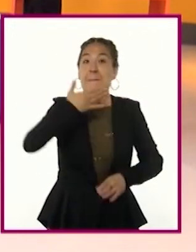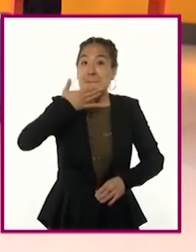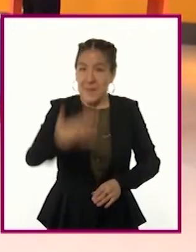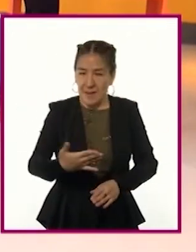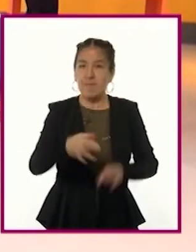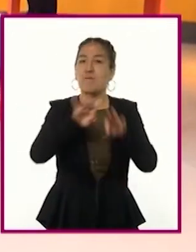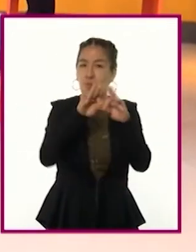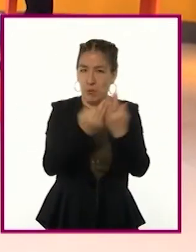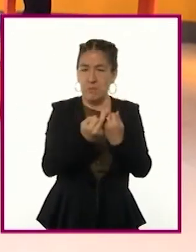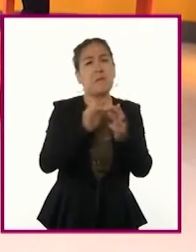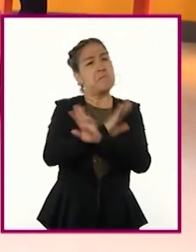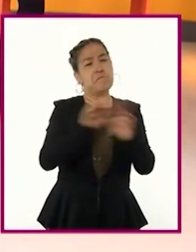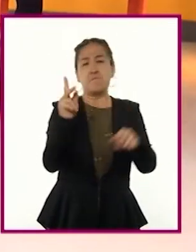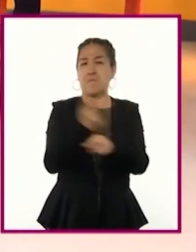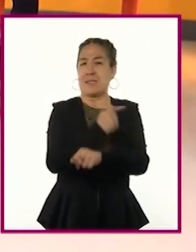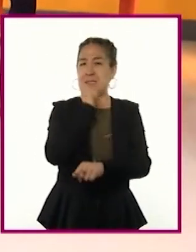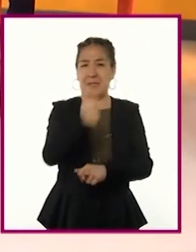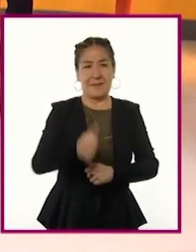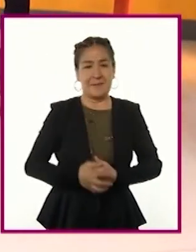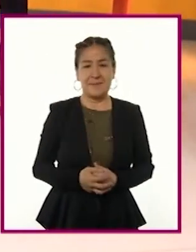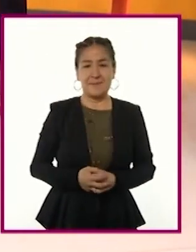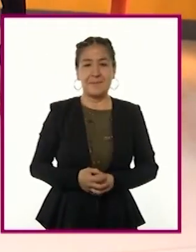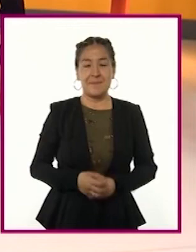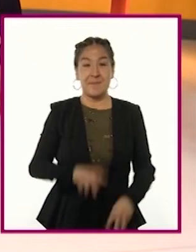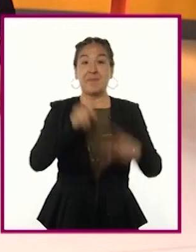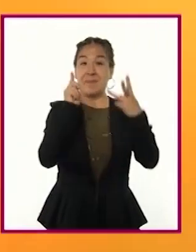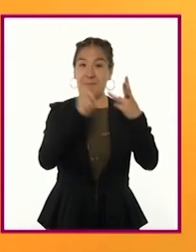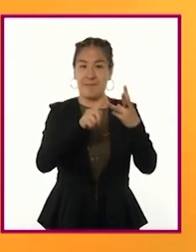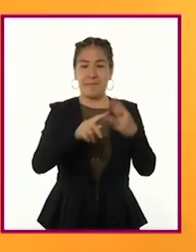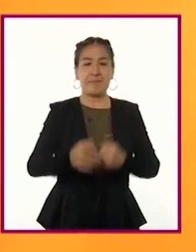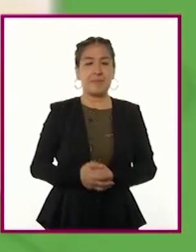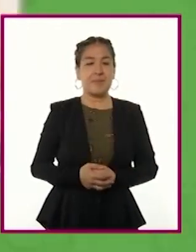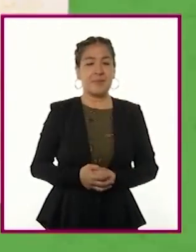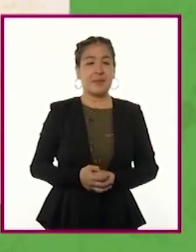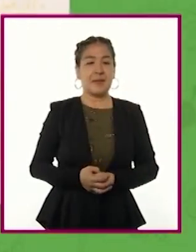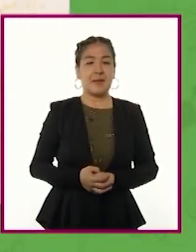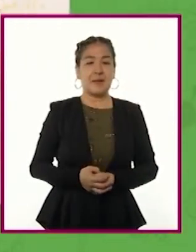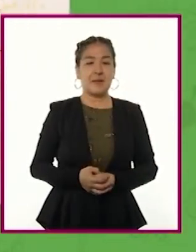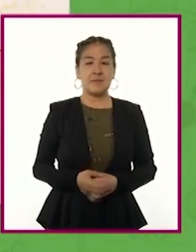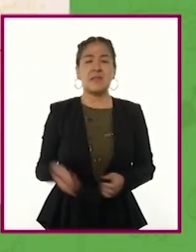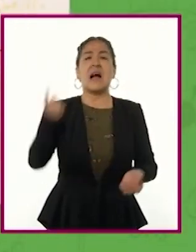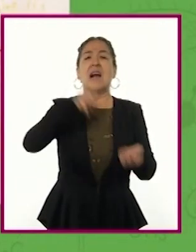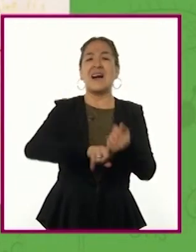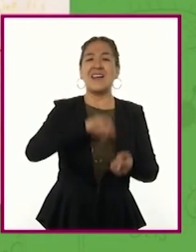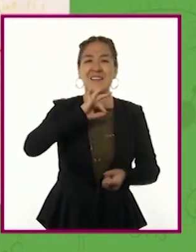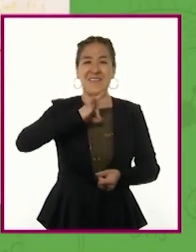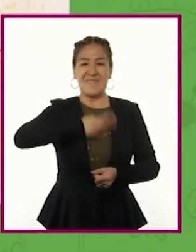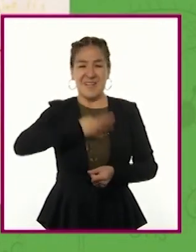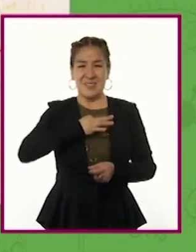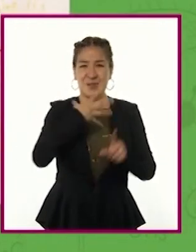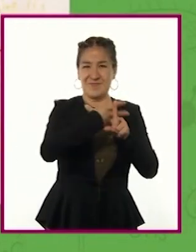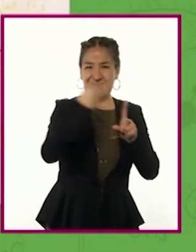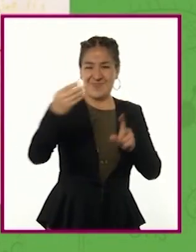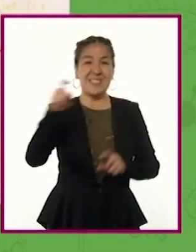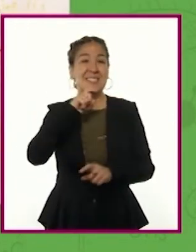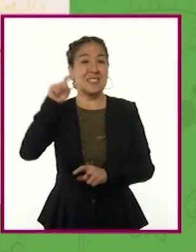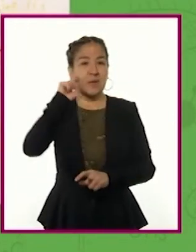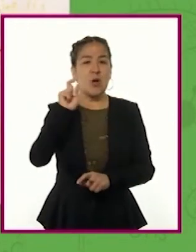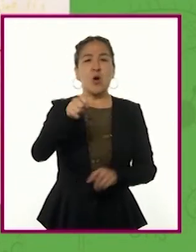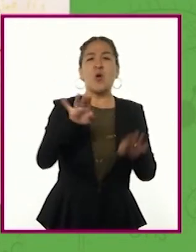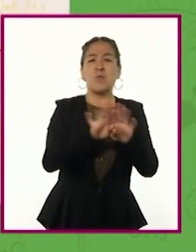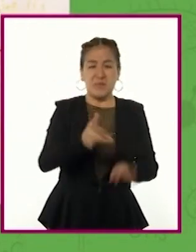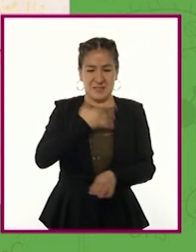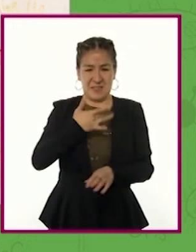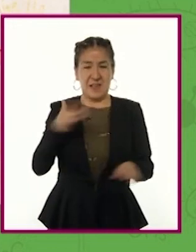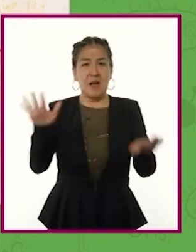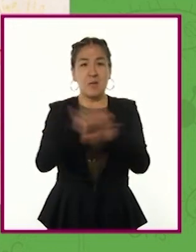adecuada. Número 3. Todas las ITS se manifiestan con síntomas. Por eso no es necesario